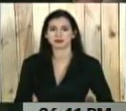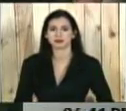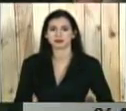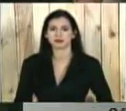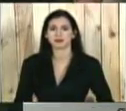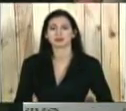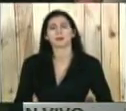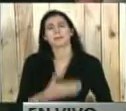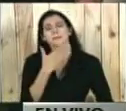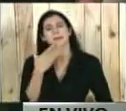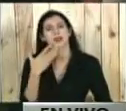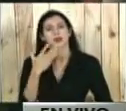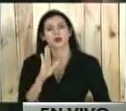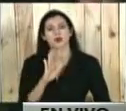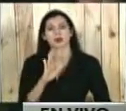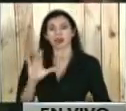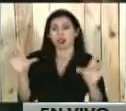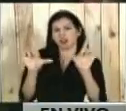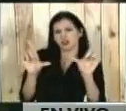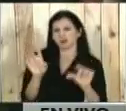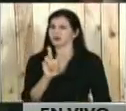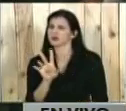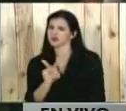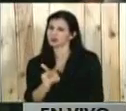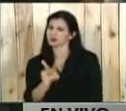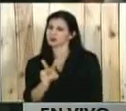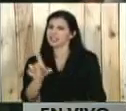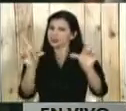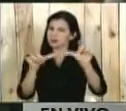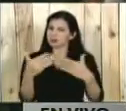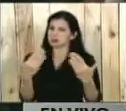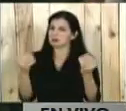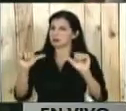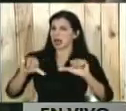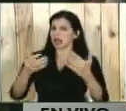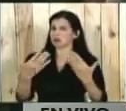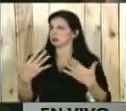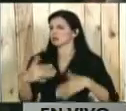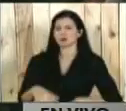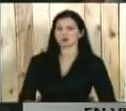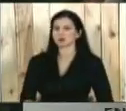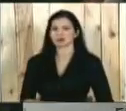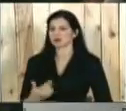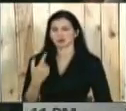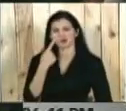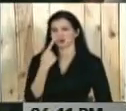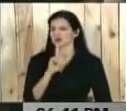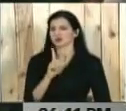Me cayó mejor que por cámara. En televisión me caía mal cuando lo veía.